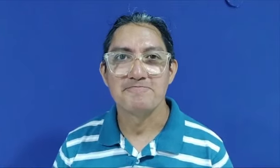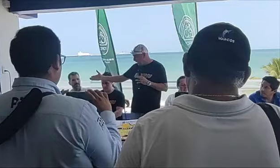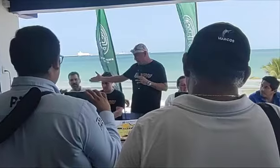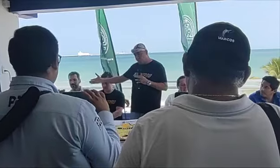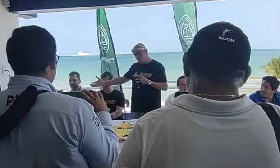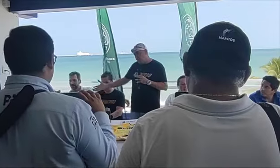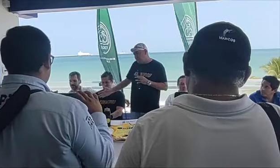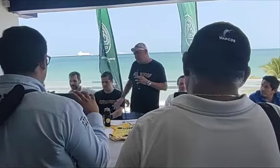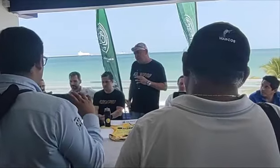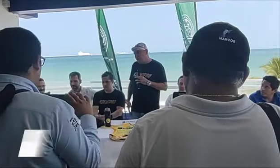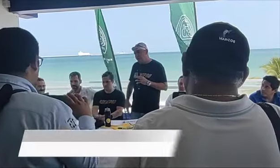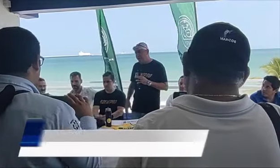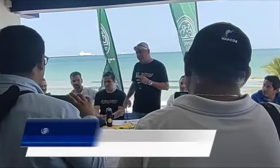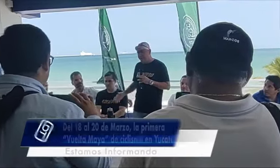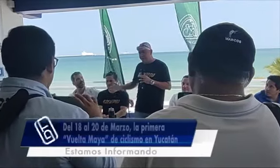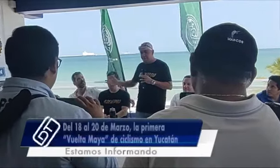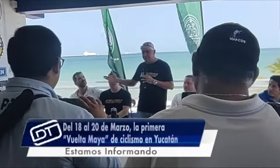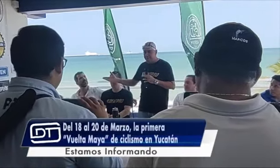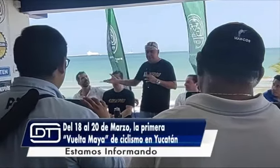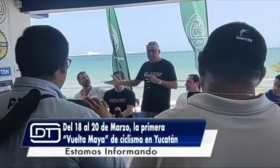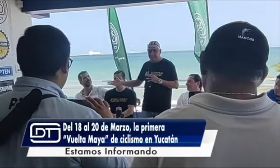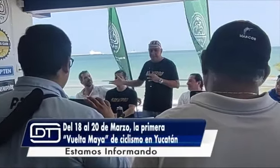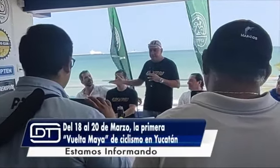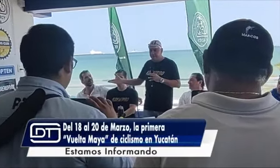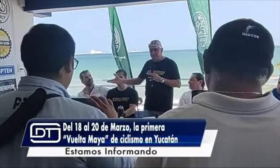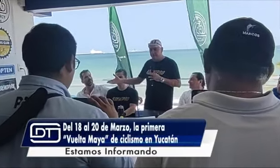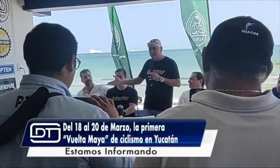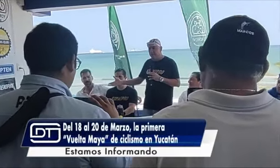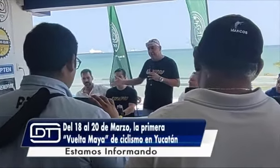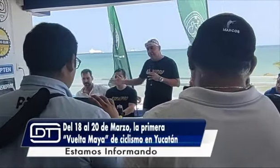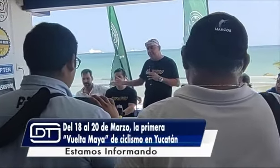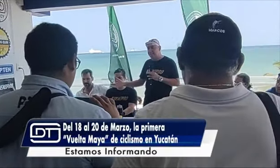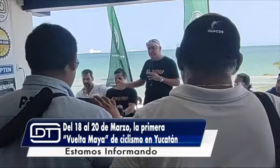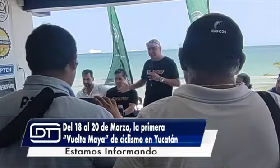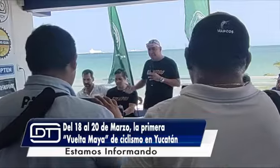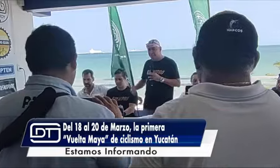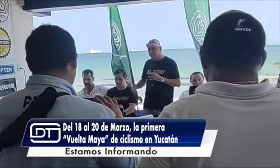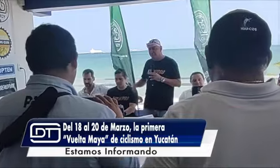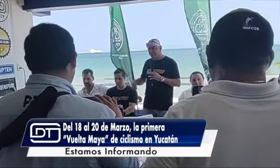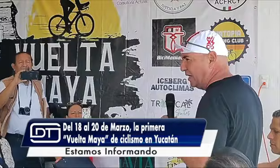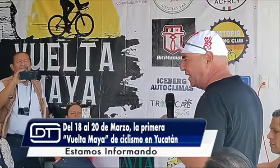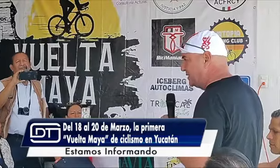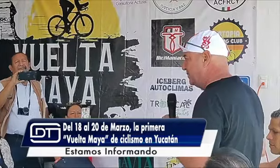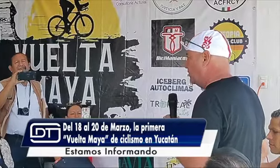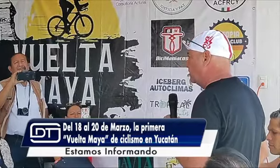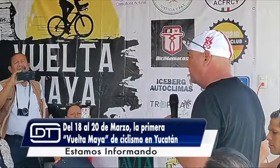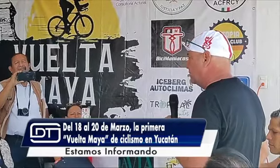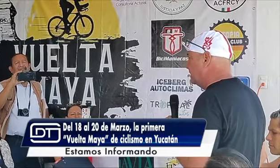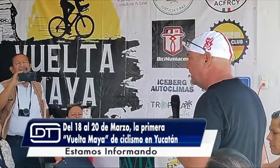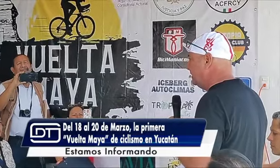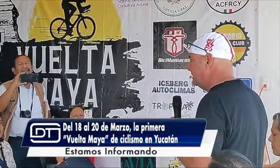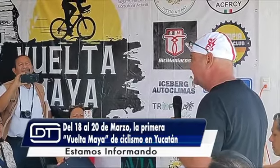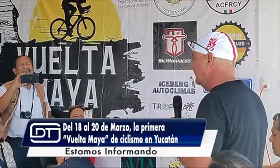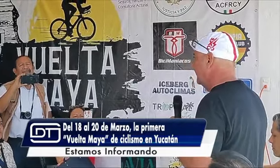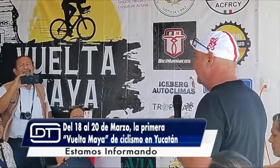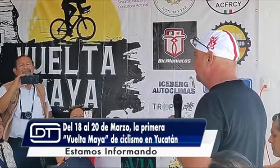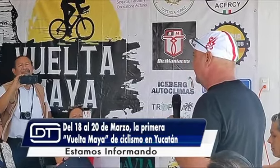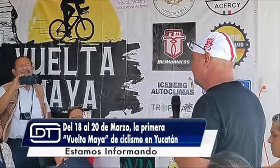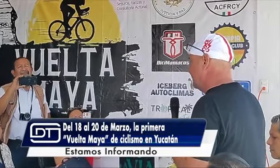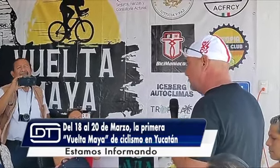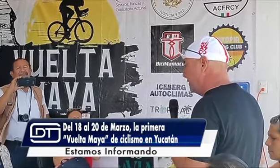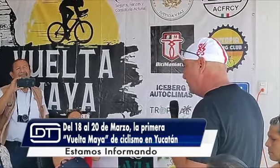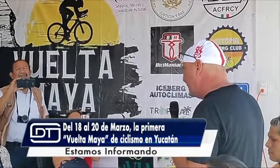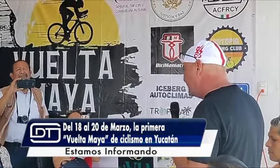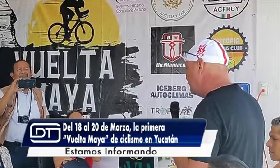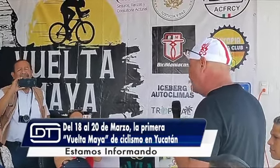evento. Las categorías en las que se podrá participar en esta primera edición son un total de 5: